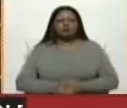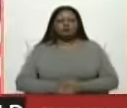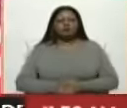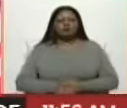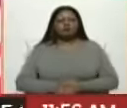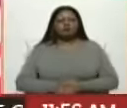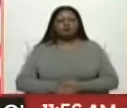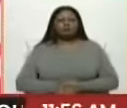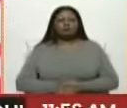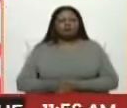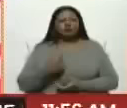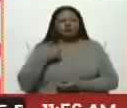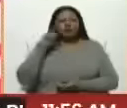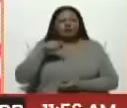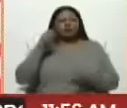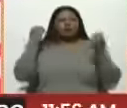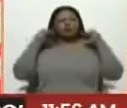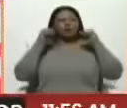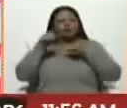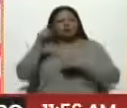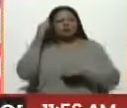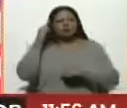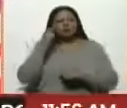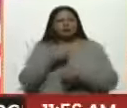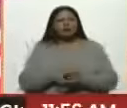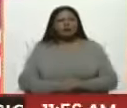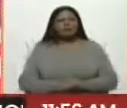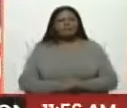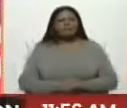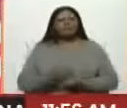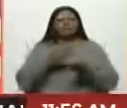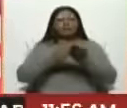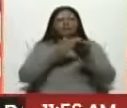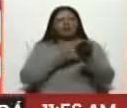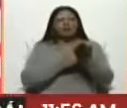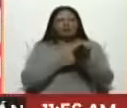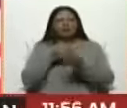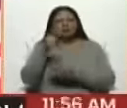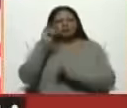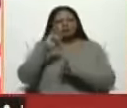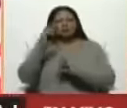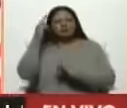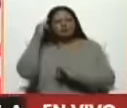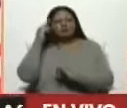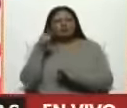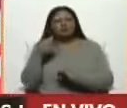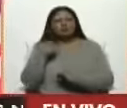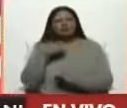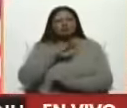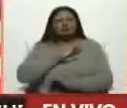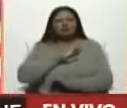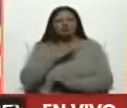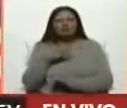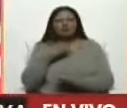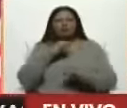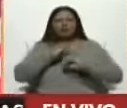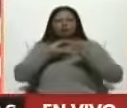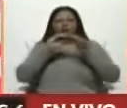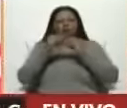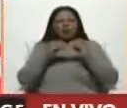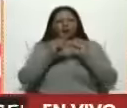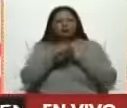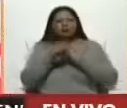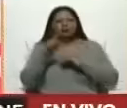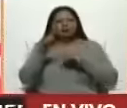Yo debo prepararme para ese día, antes, para que ese día yo mover a mi gente, que yo tengo